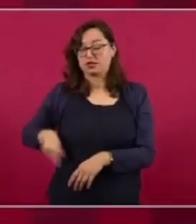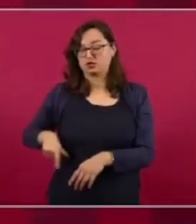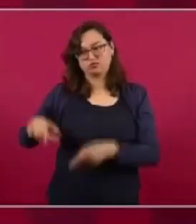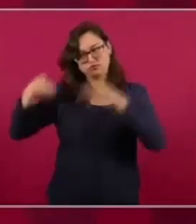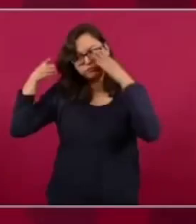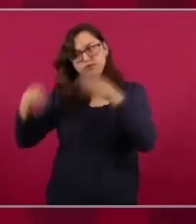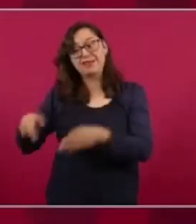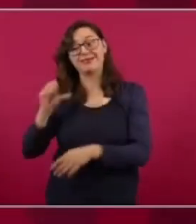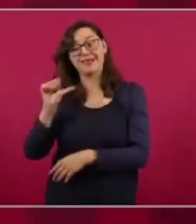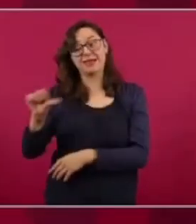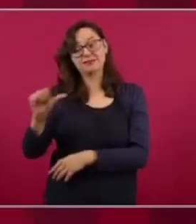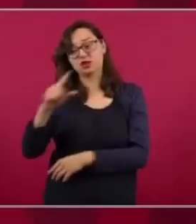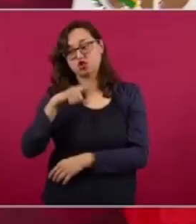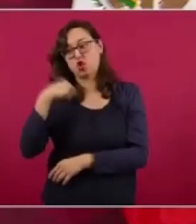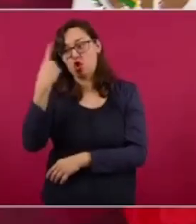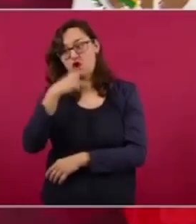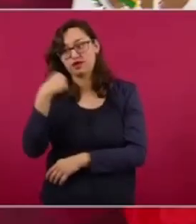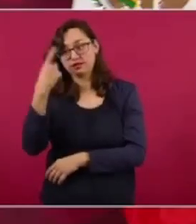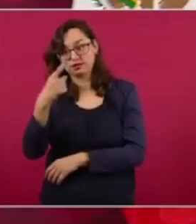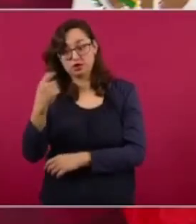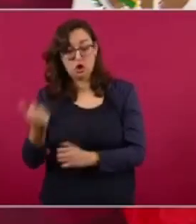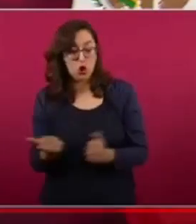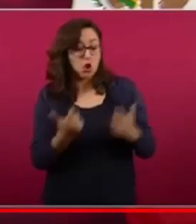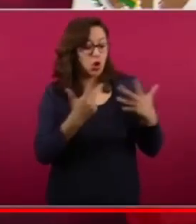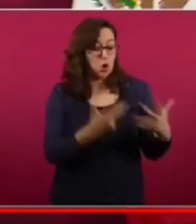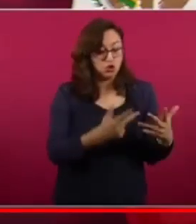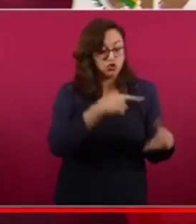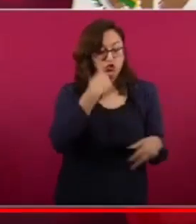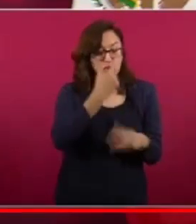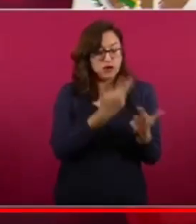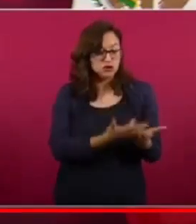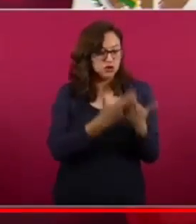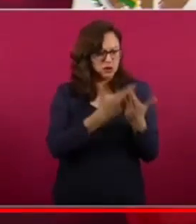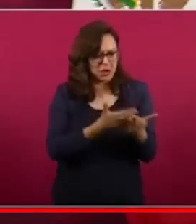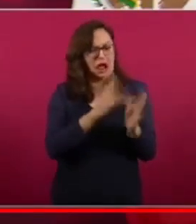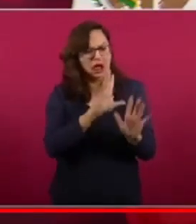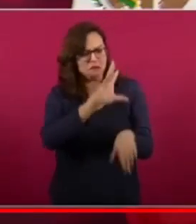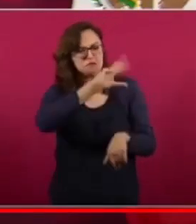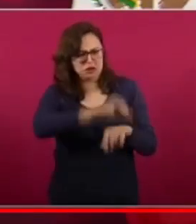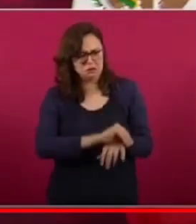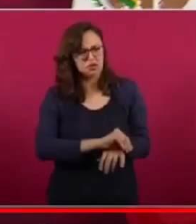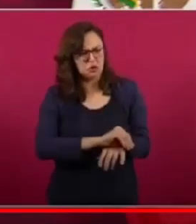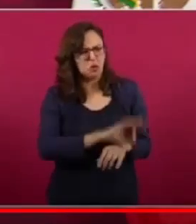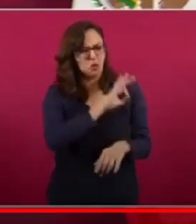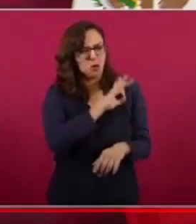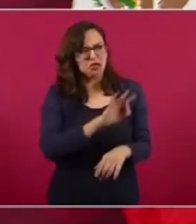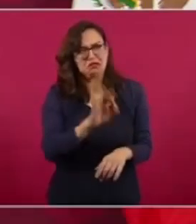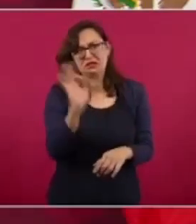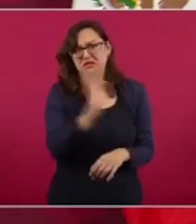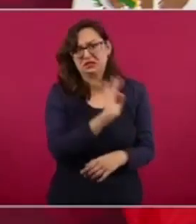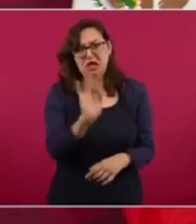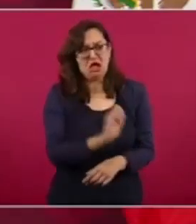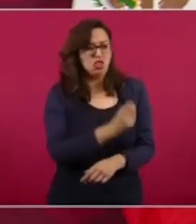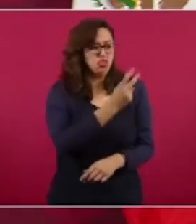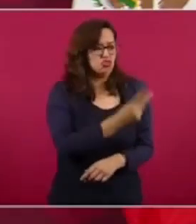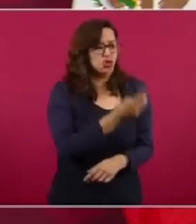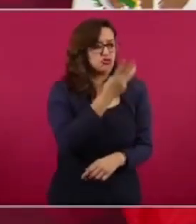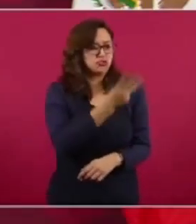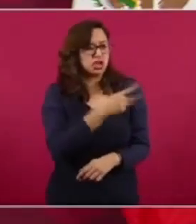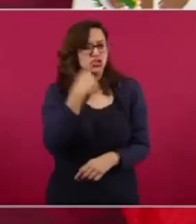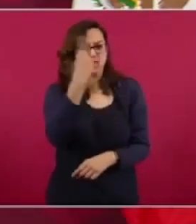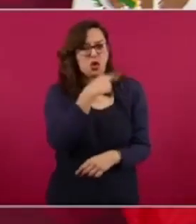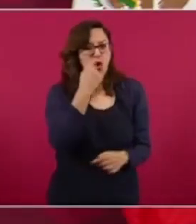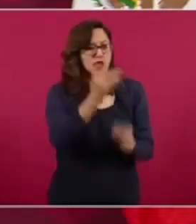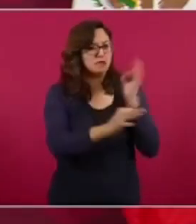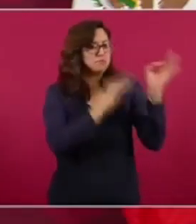día, pues agarrar para hacer sus campañas unas 2, ¿no?, o 3, y que duerman